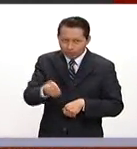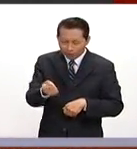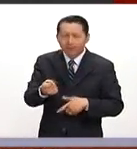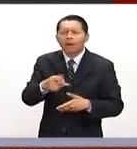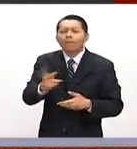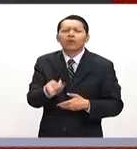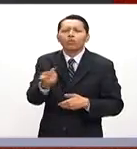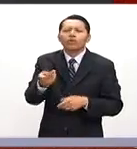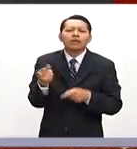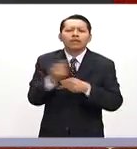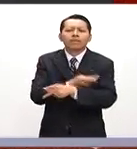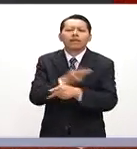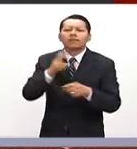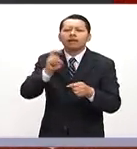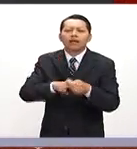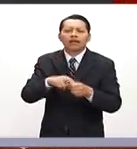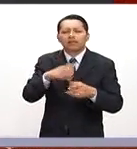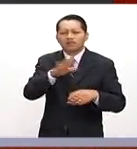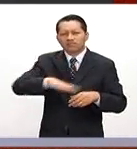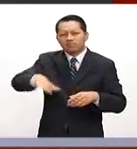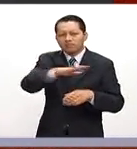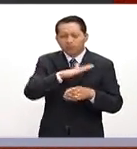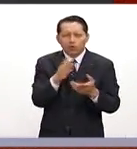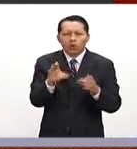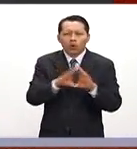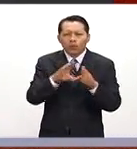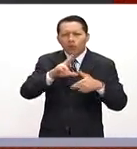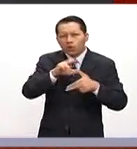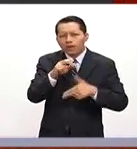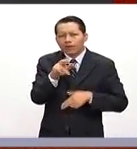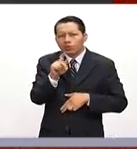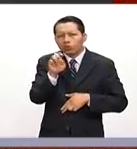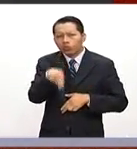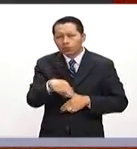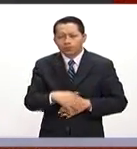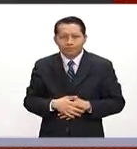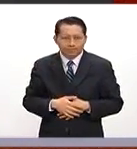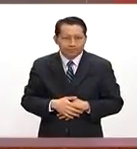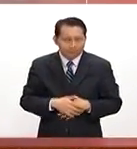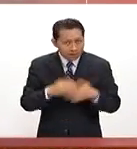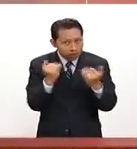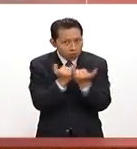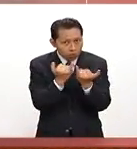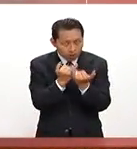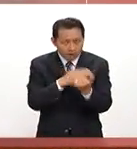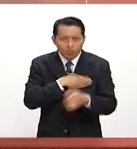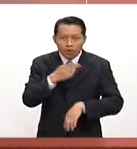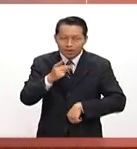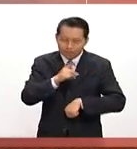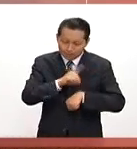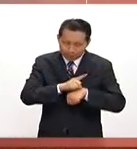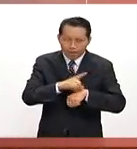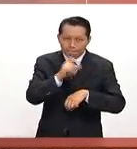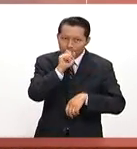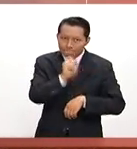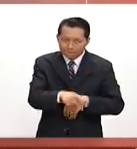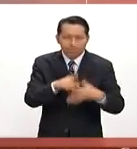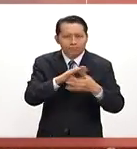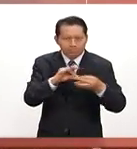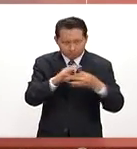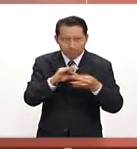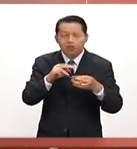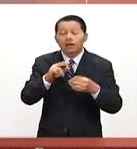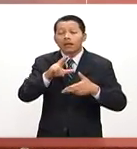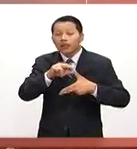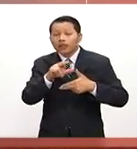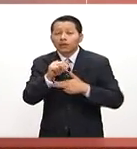están viviendo las cosas al paso de Newton? Igualmente, ¿qué tal? Buen día. Pues informarles que ya como tormenta tropical,